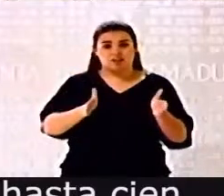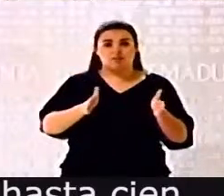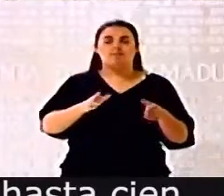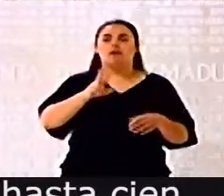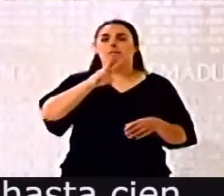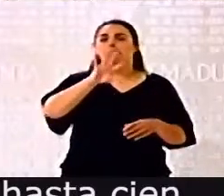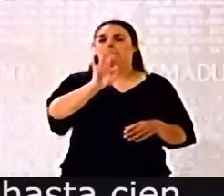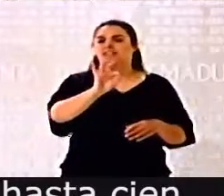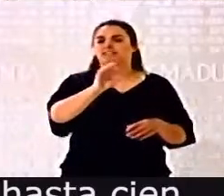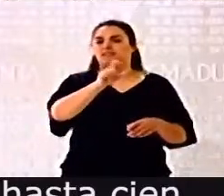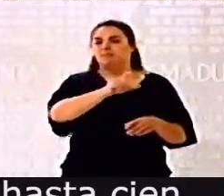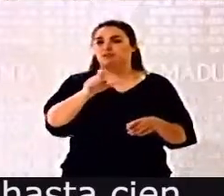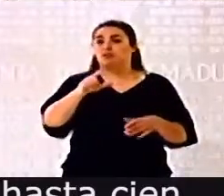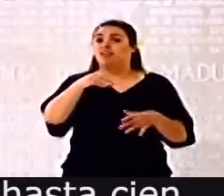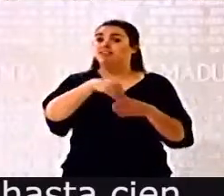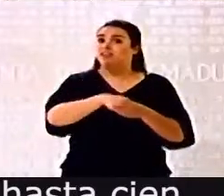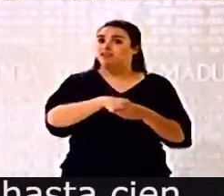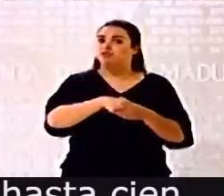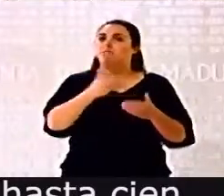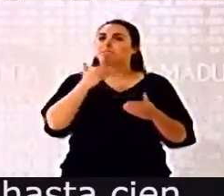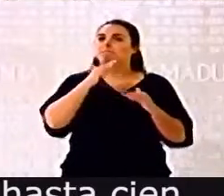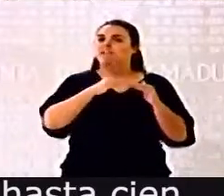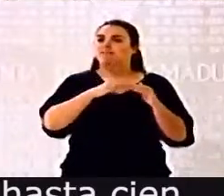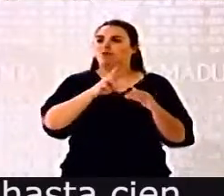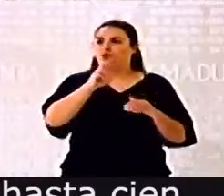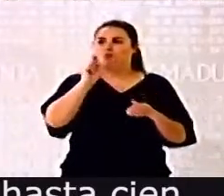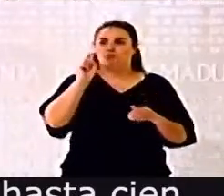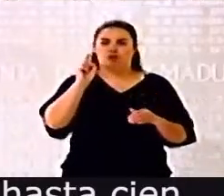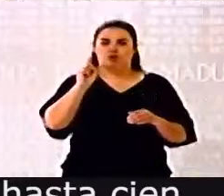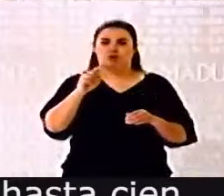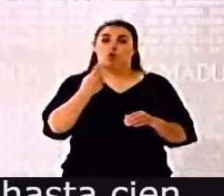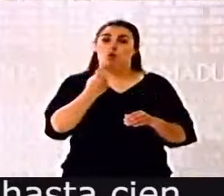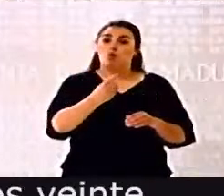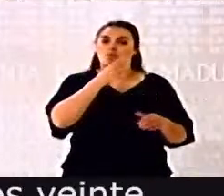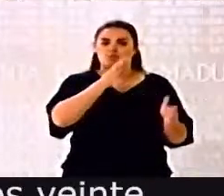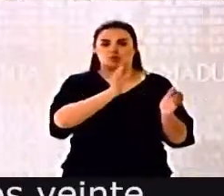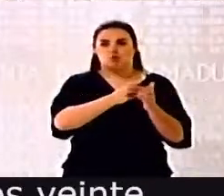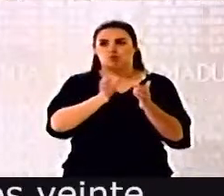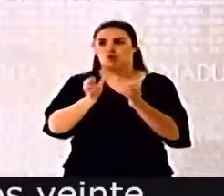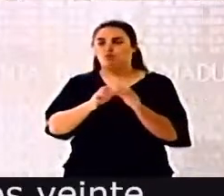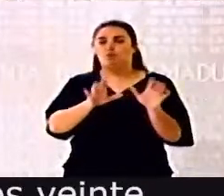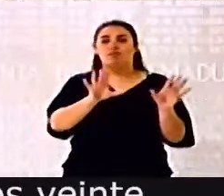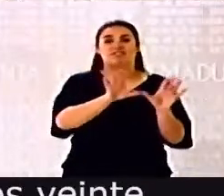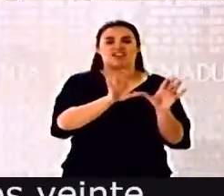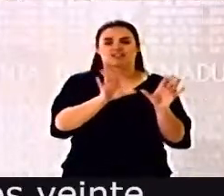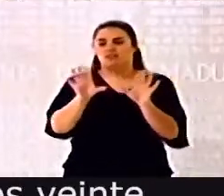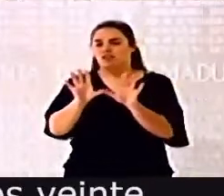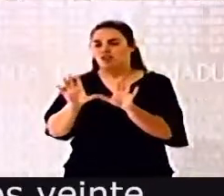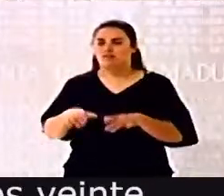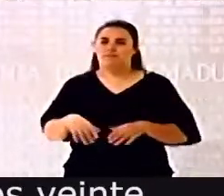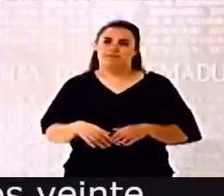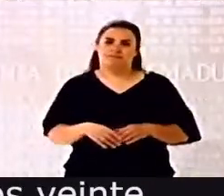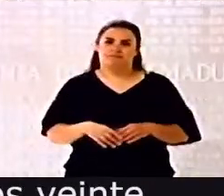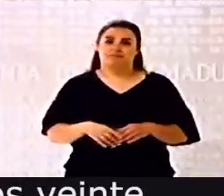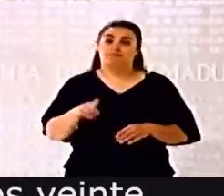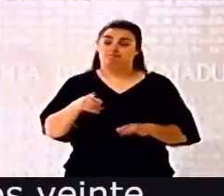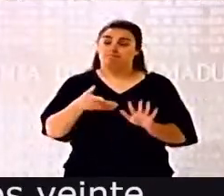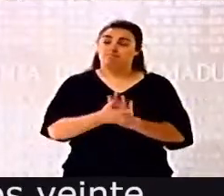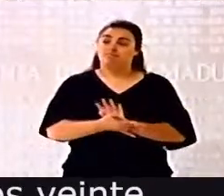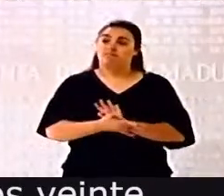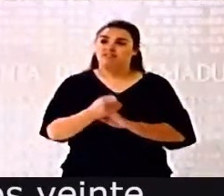personas, incluido al menos 2 monitores, uno por cada grupo de 10 personas, que se